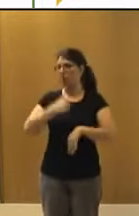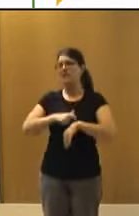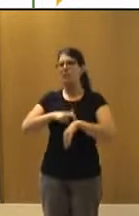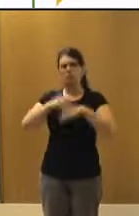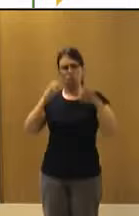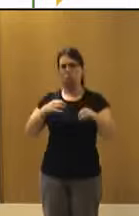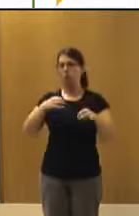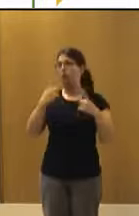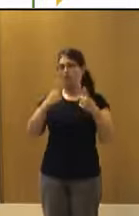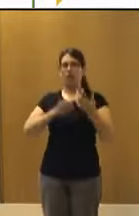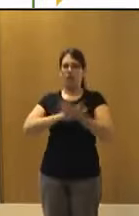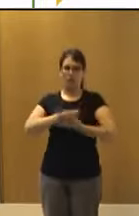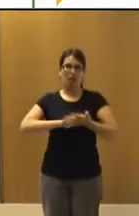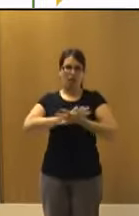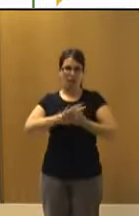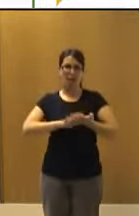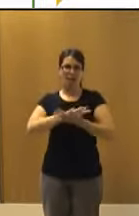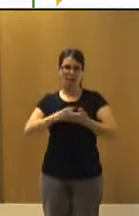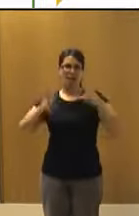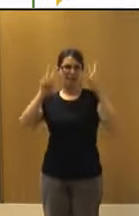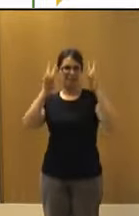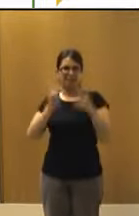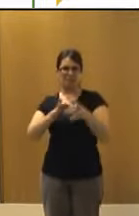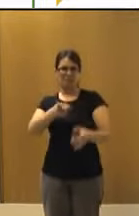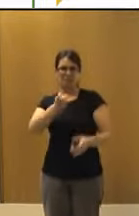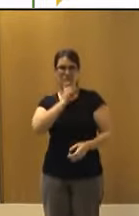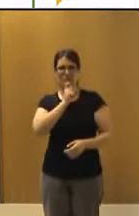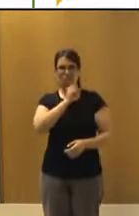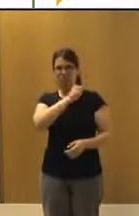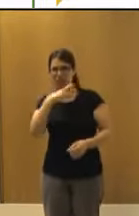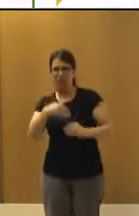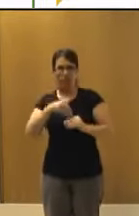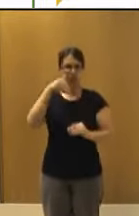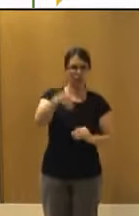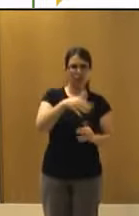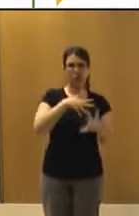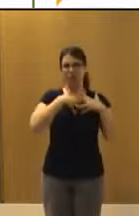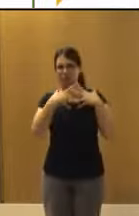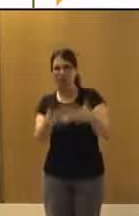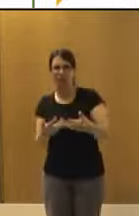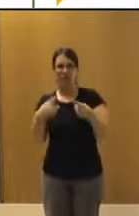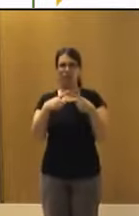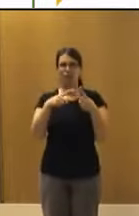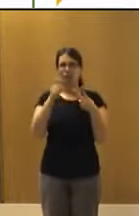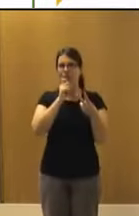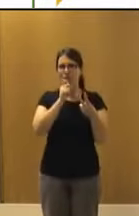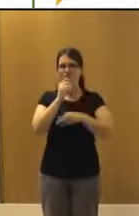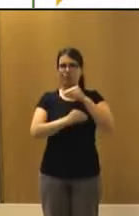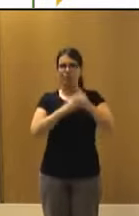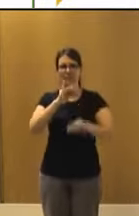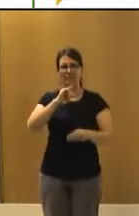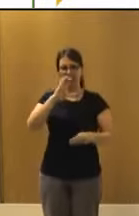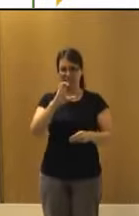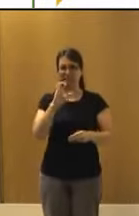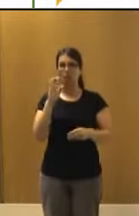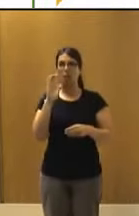creo que estaríamos mucho tiempo hablando de este tema de prospectiva, que me parece interesantísima, de voluntariado, de